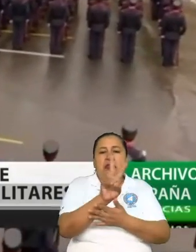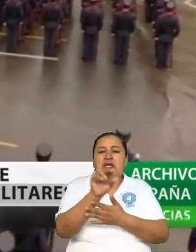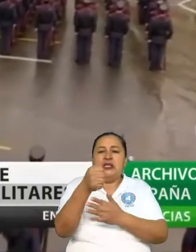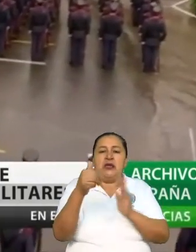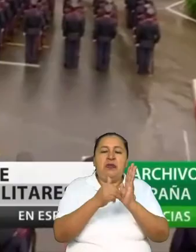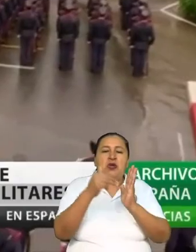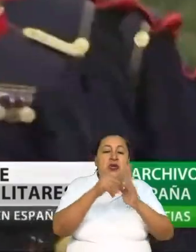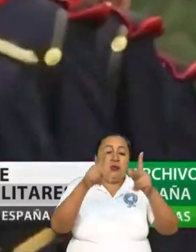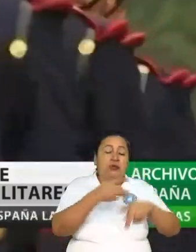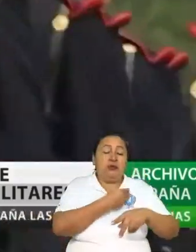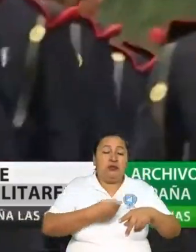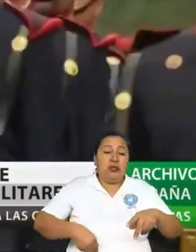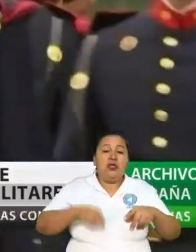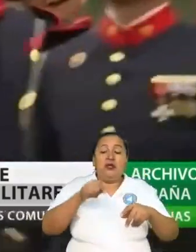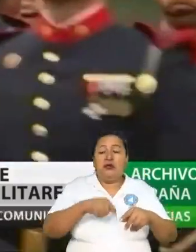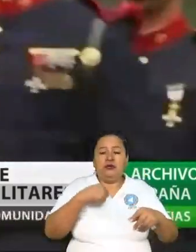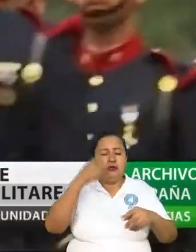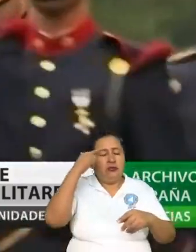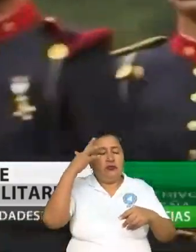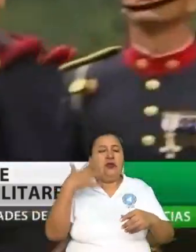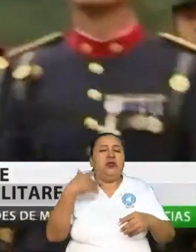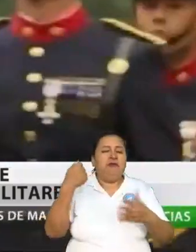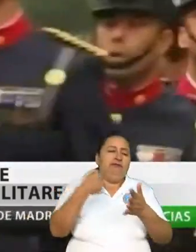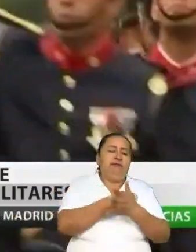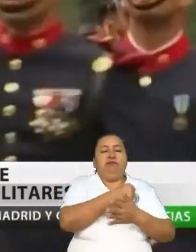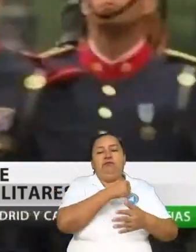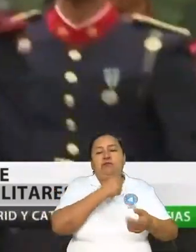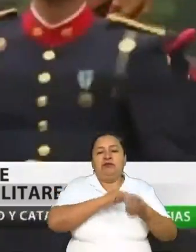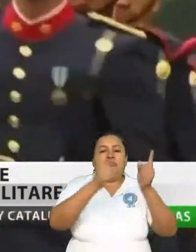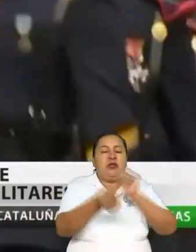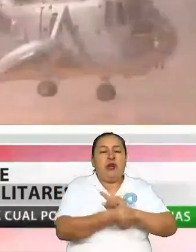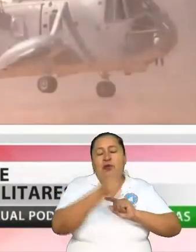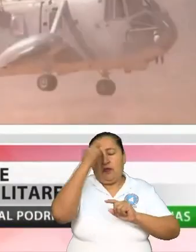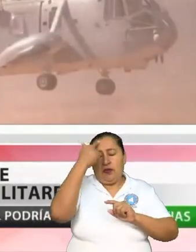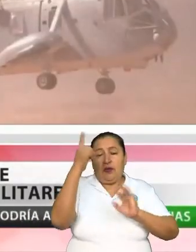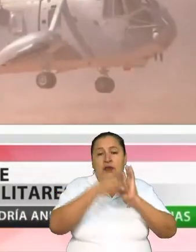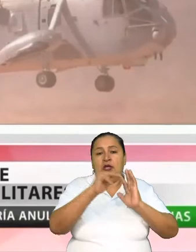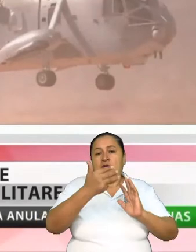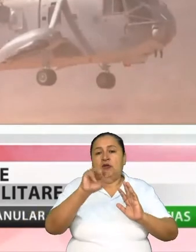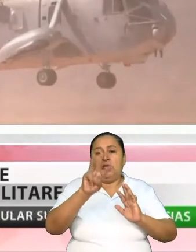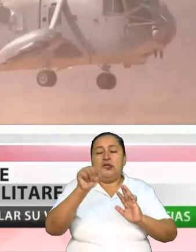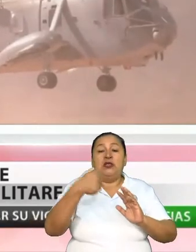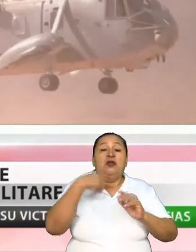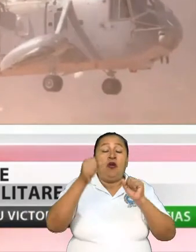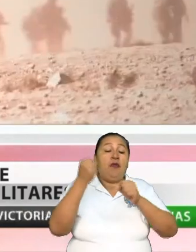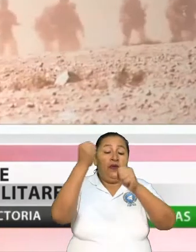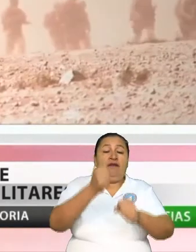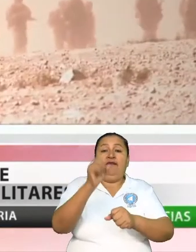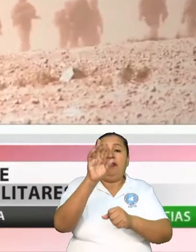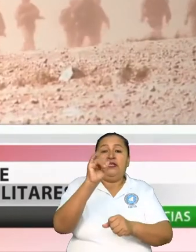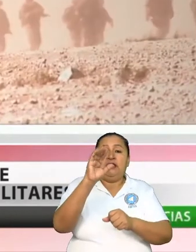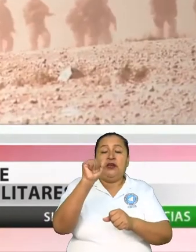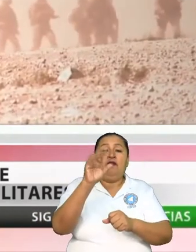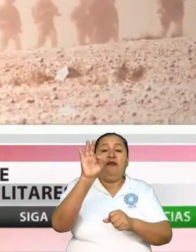millones de españoles y su nostalgia del golpe de Estado de 1936, que llevó al dictador Francisco Franco a